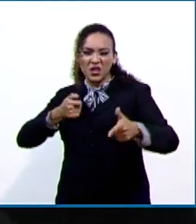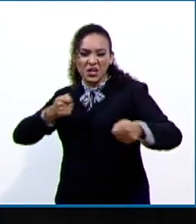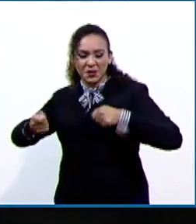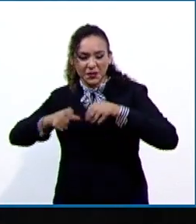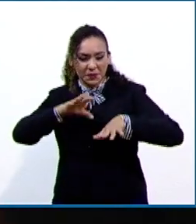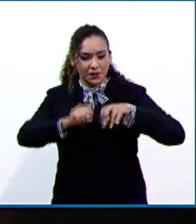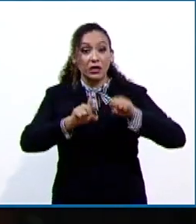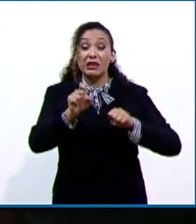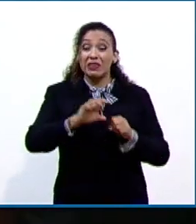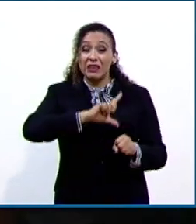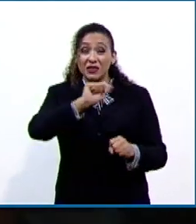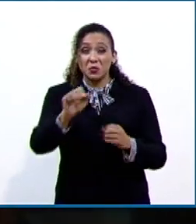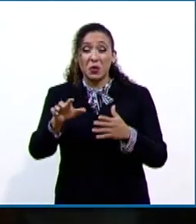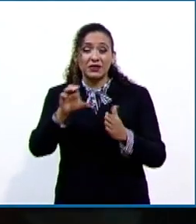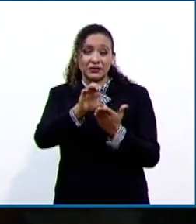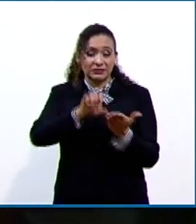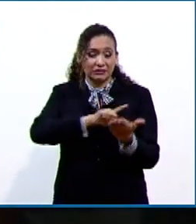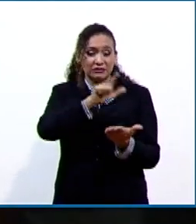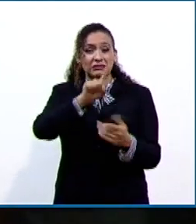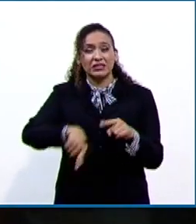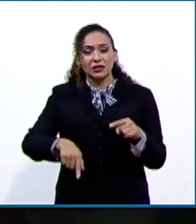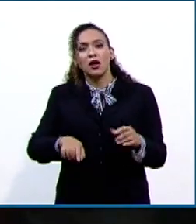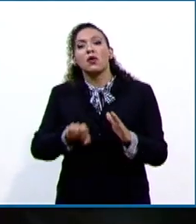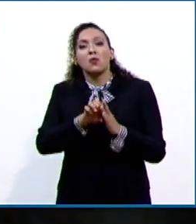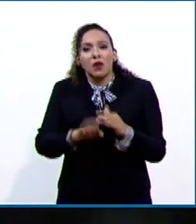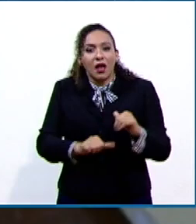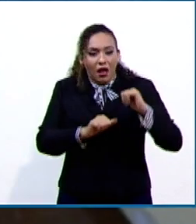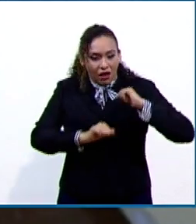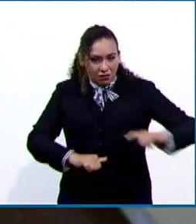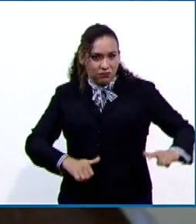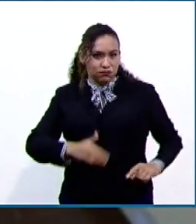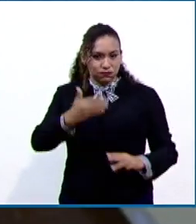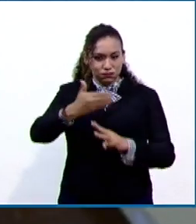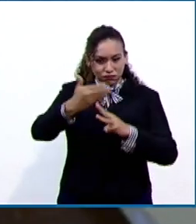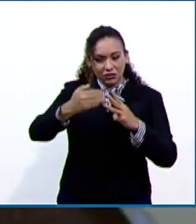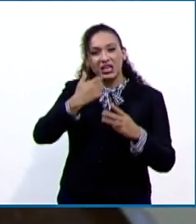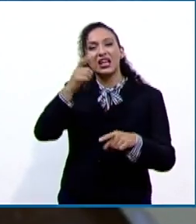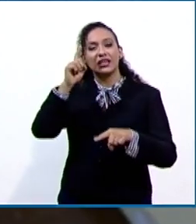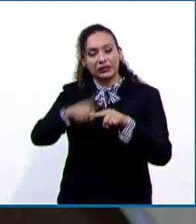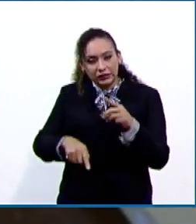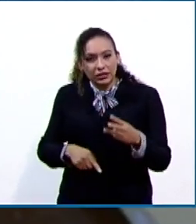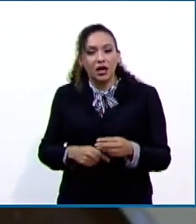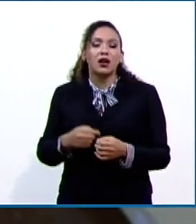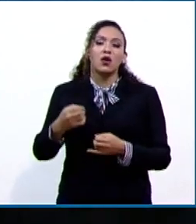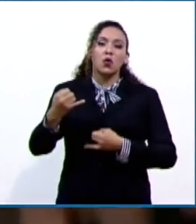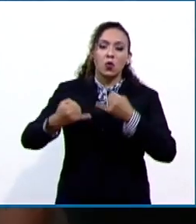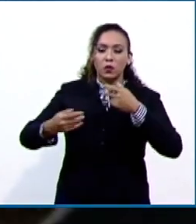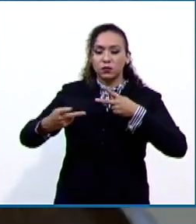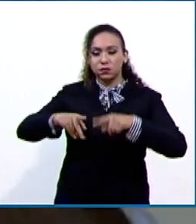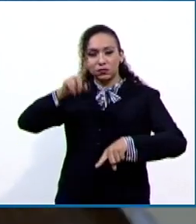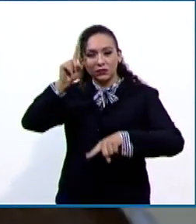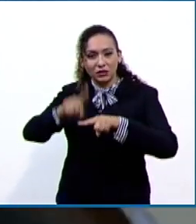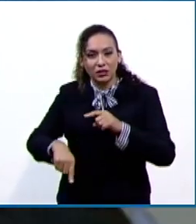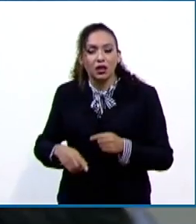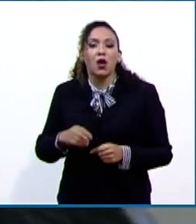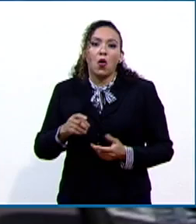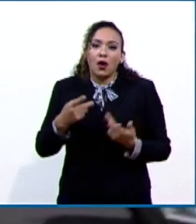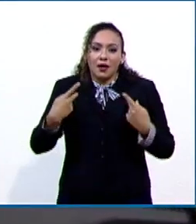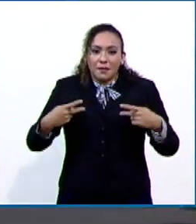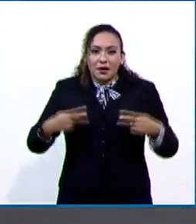valores constitucionales básicos como la división de poderes, el Estado de Derecho o derechos individuales como la dignidad